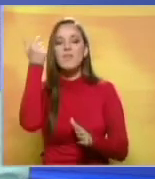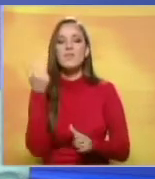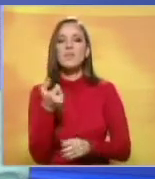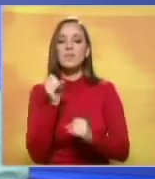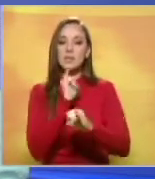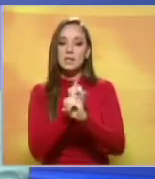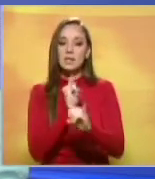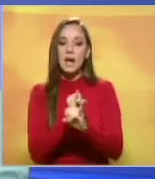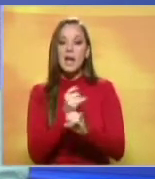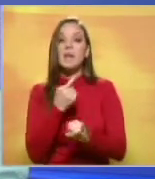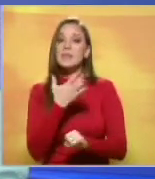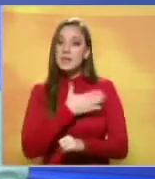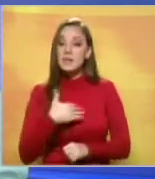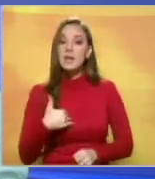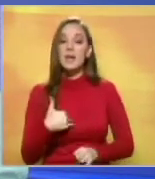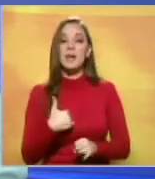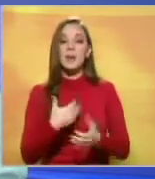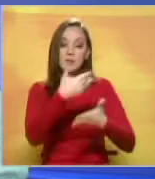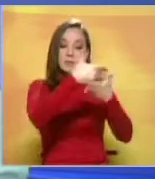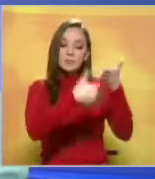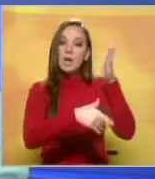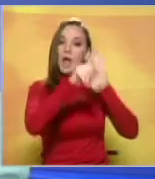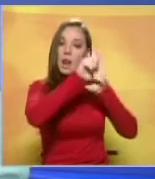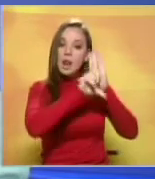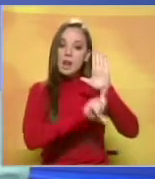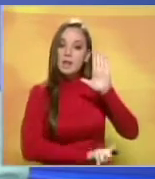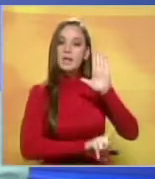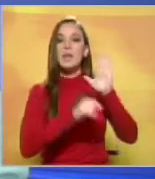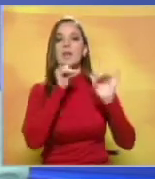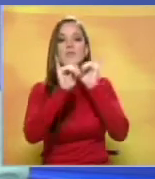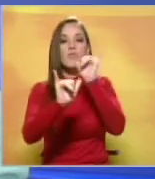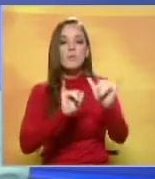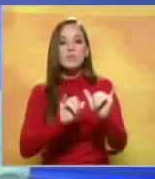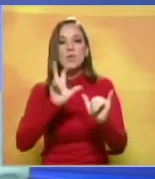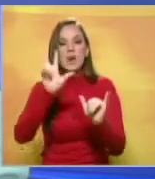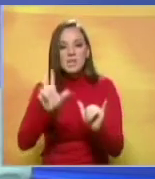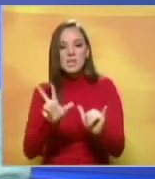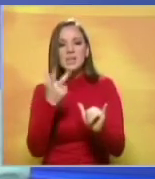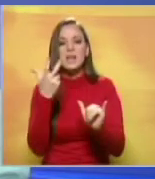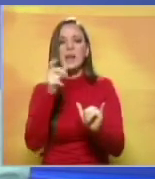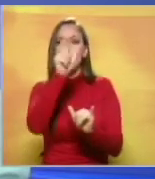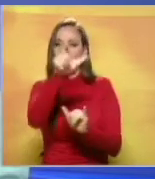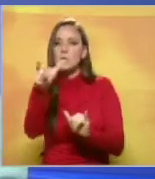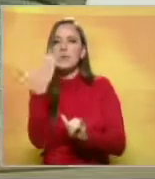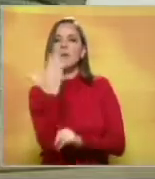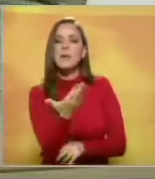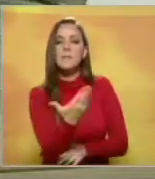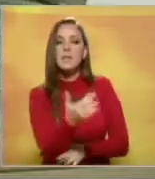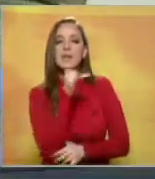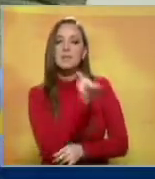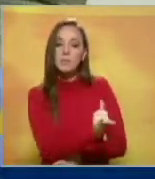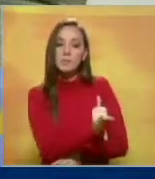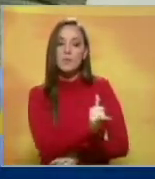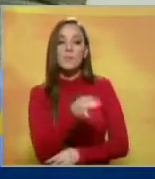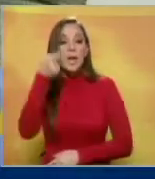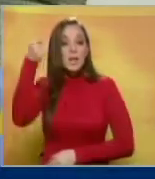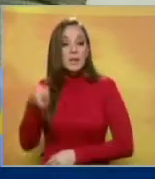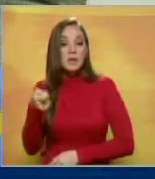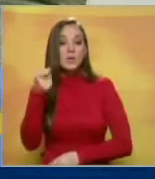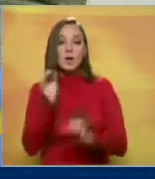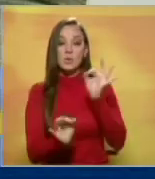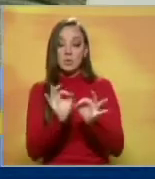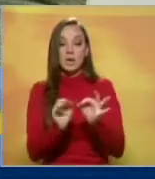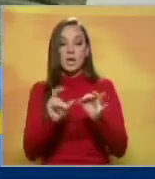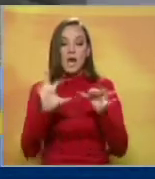buscadores a eliminar de su lista de resultados información relativa a terceras personas que así lo soliciten el tribunal de justicia de la unión